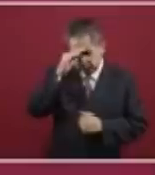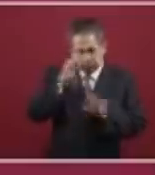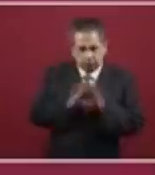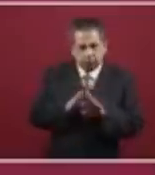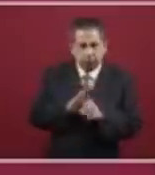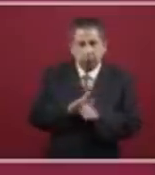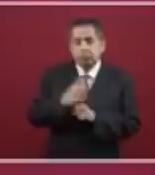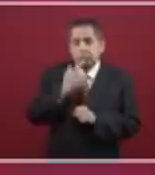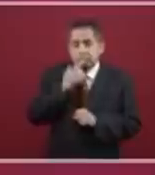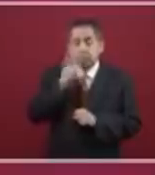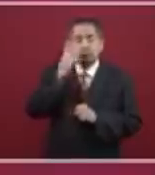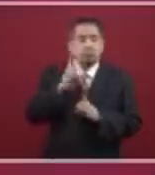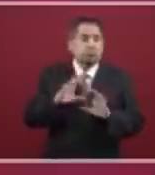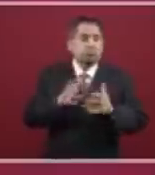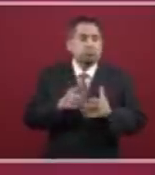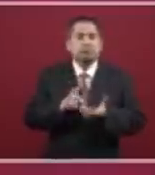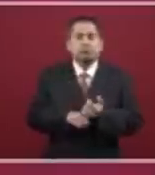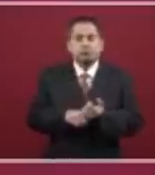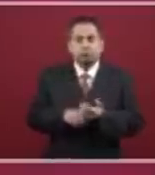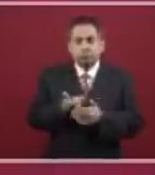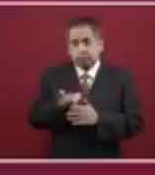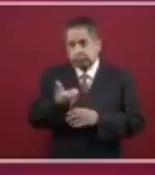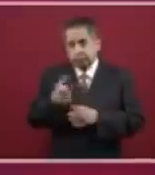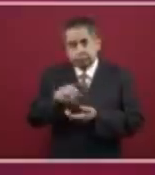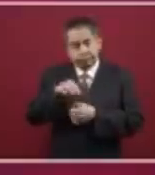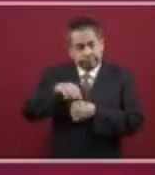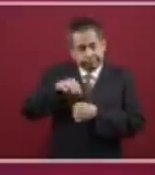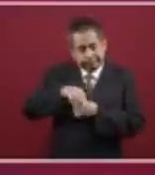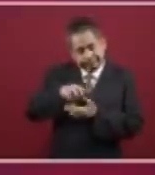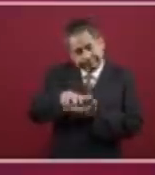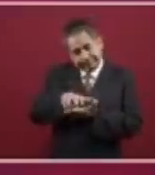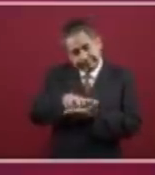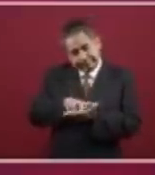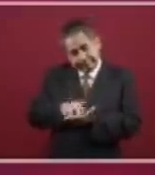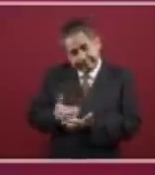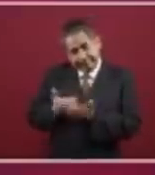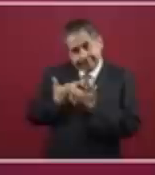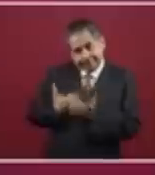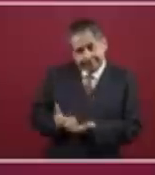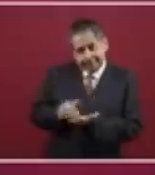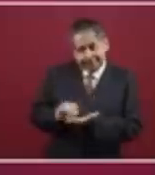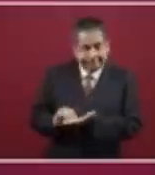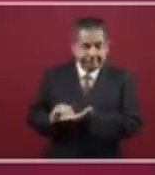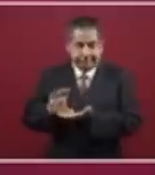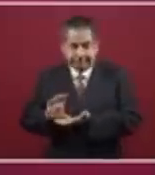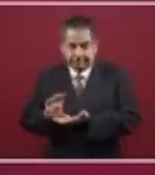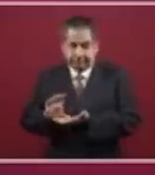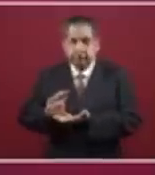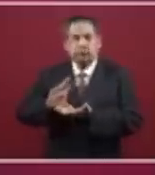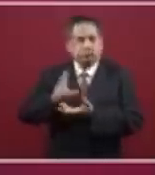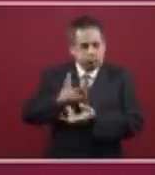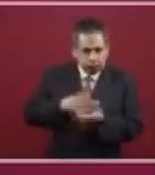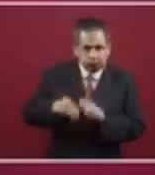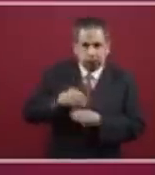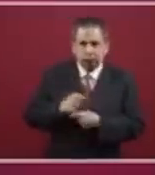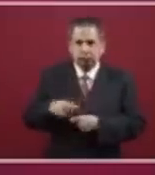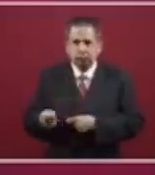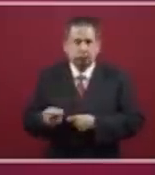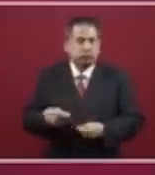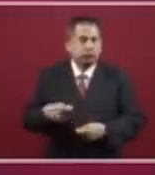manera es que todo lo que se ahorre se le regrese a la